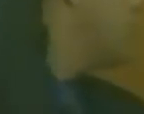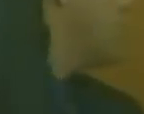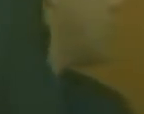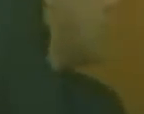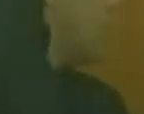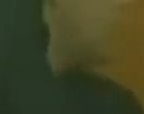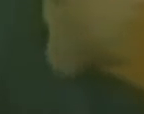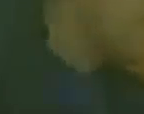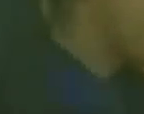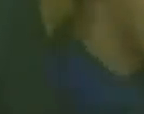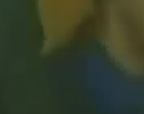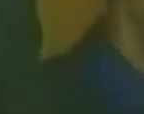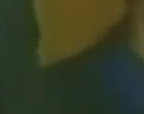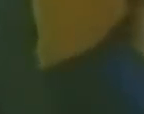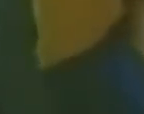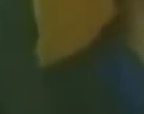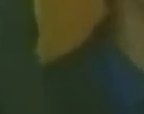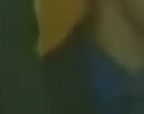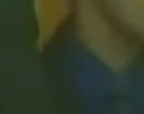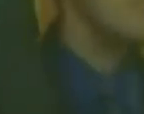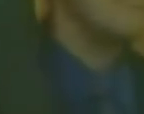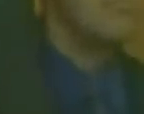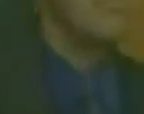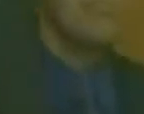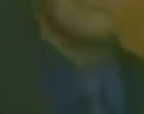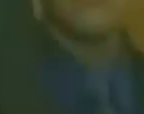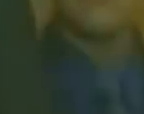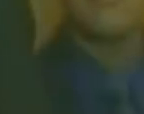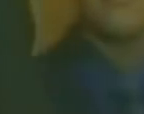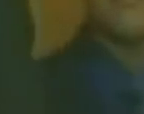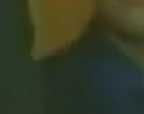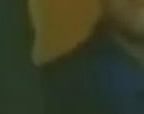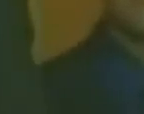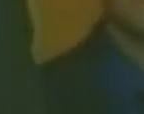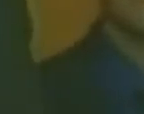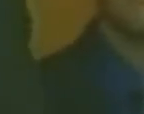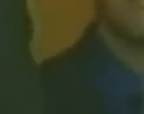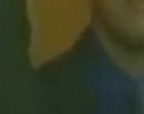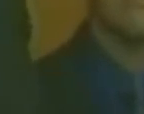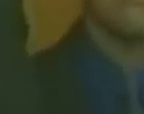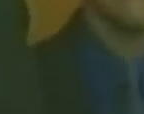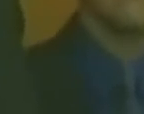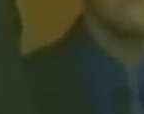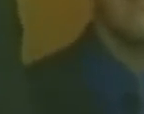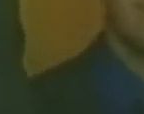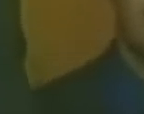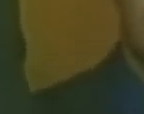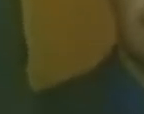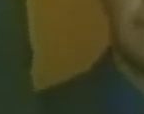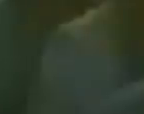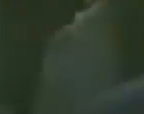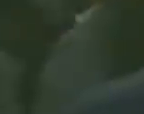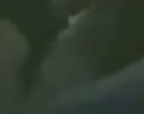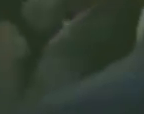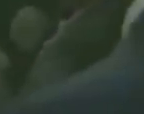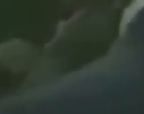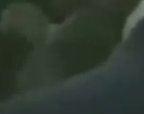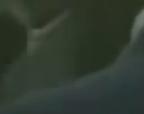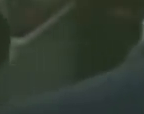artículo tercero, se suspende de sus cargos a los diputados principales y suplentes a la Asamblea Nacional.